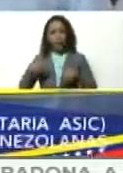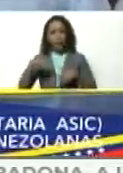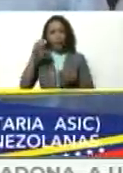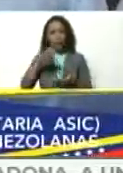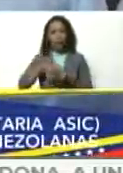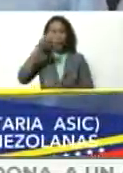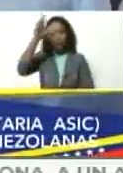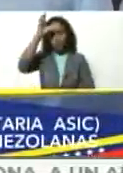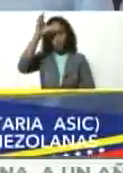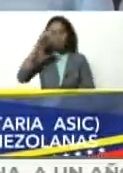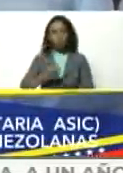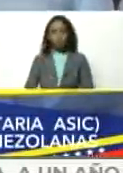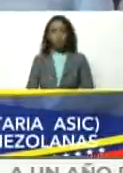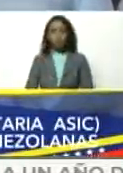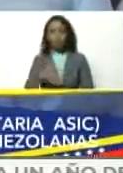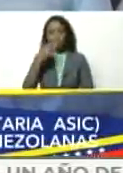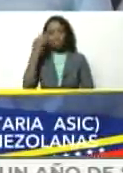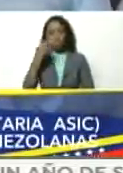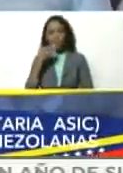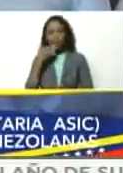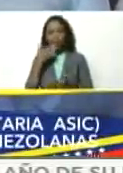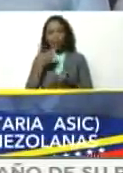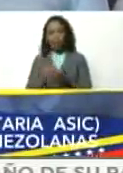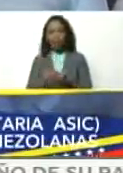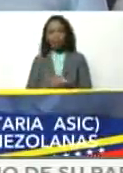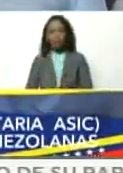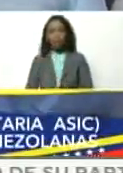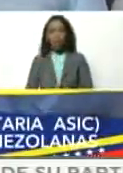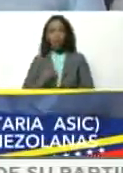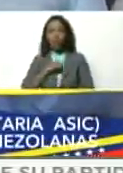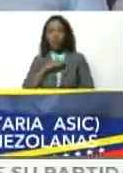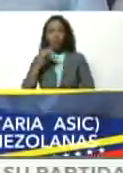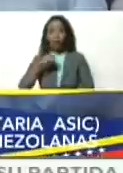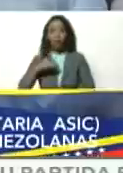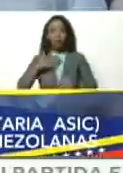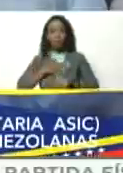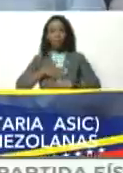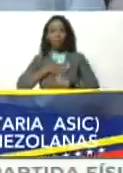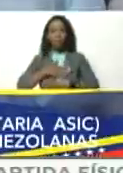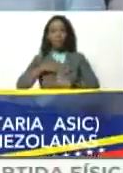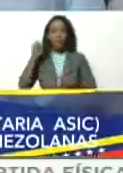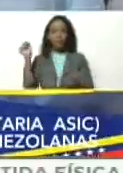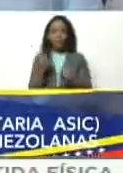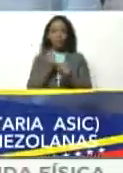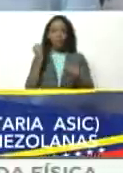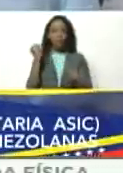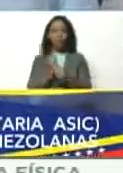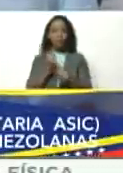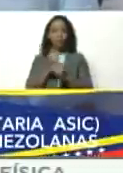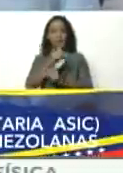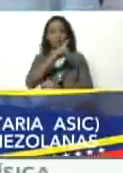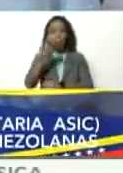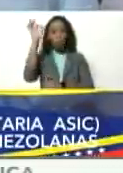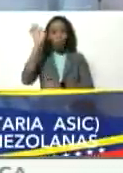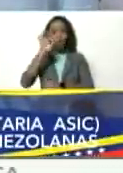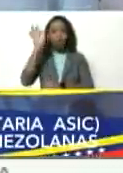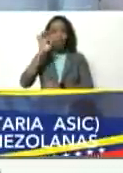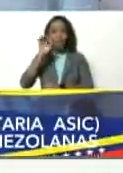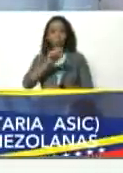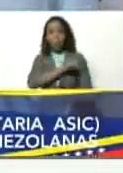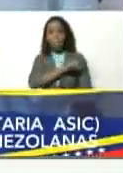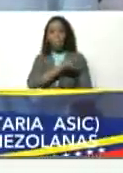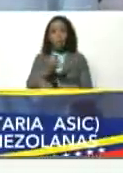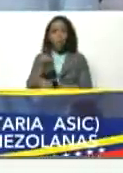Falcón. De verdad, muy agradecido. Estamos satisfechos, hemos hecho un trabajo 100%